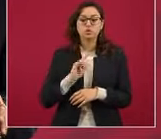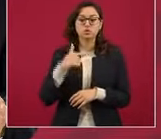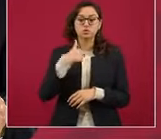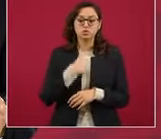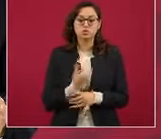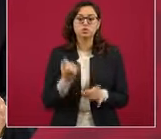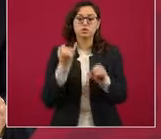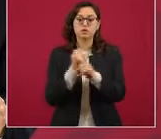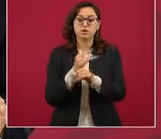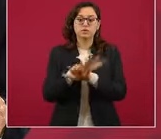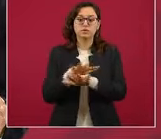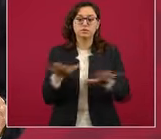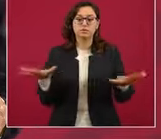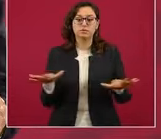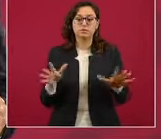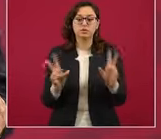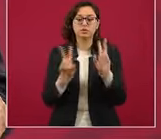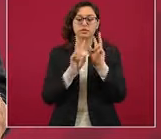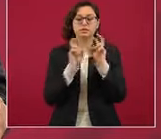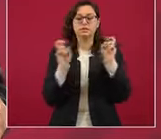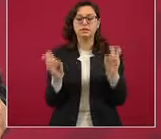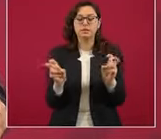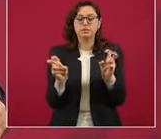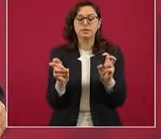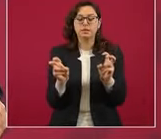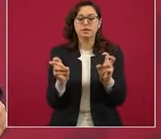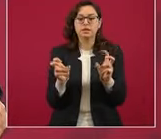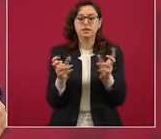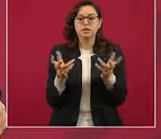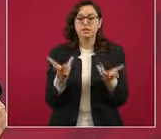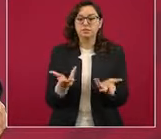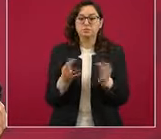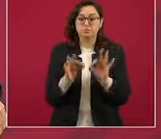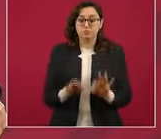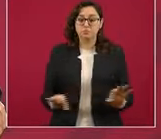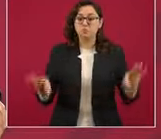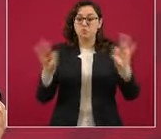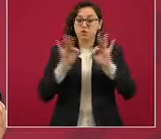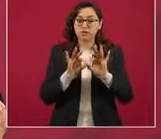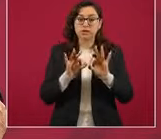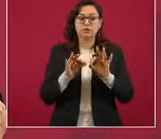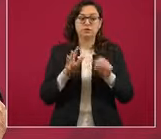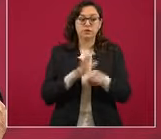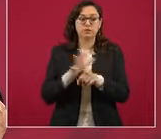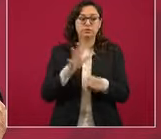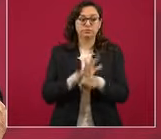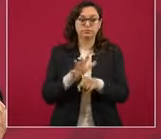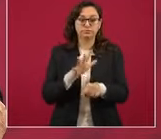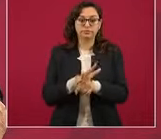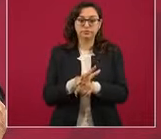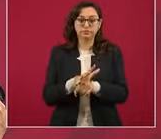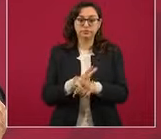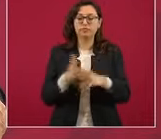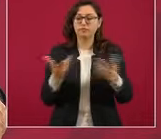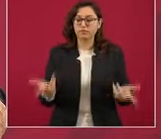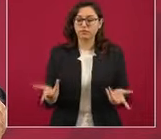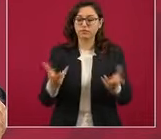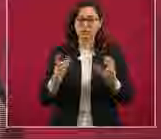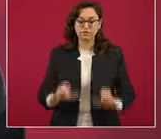informar sobre la importancia que tiene, y lo voy a seguir haciendo, el que nos